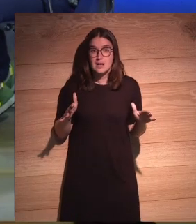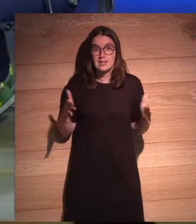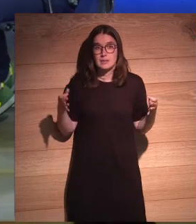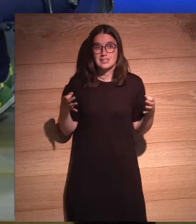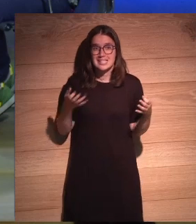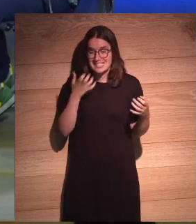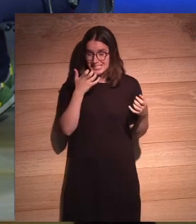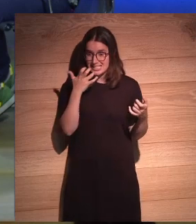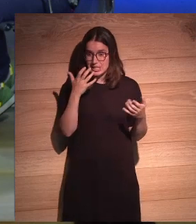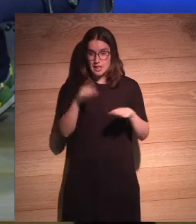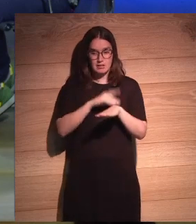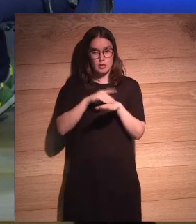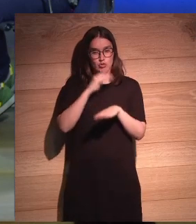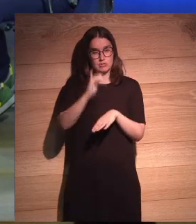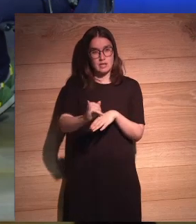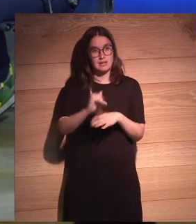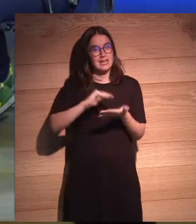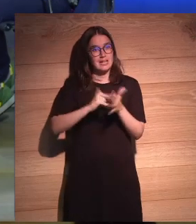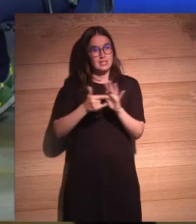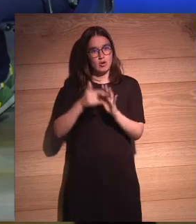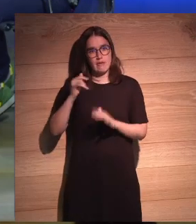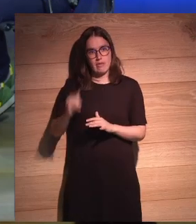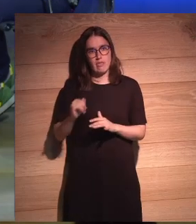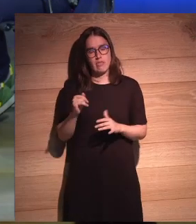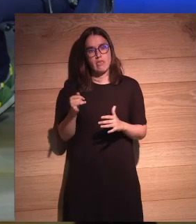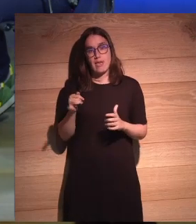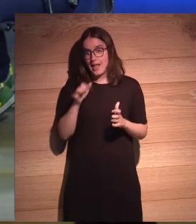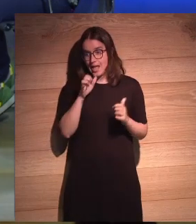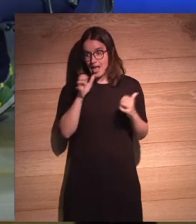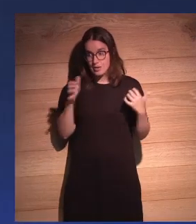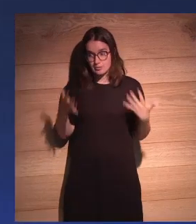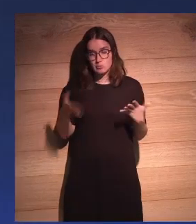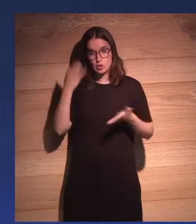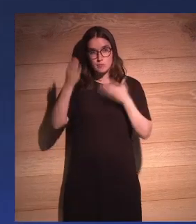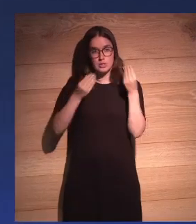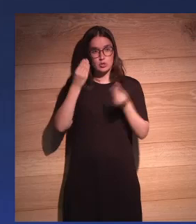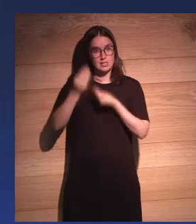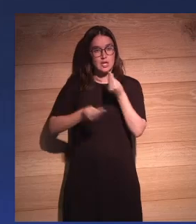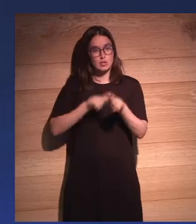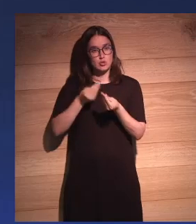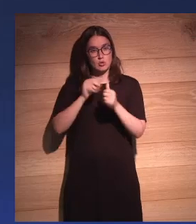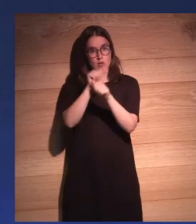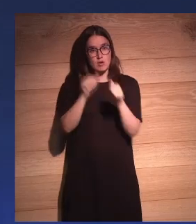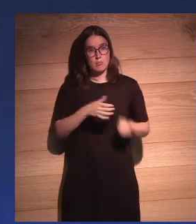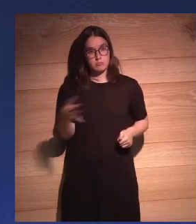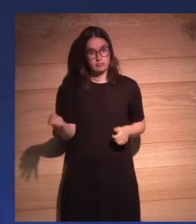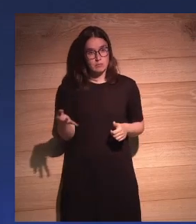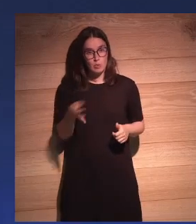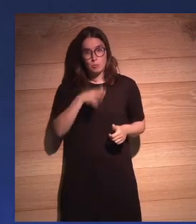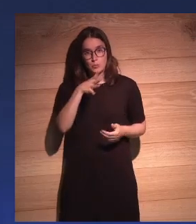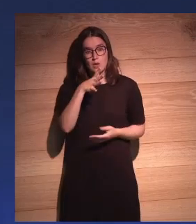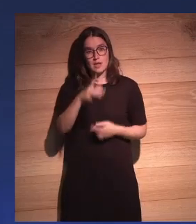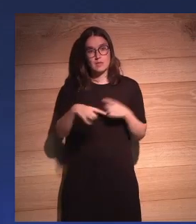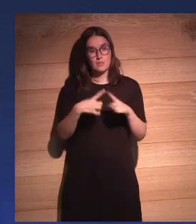es, como dices, si existen los datos, la tecnología está. En este caso yo creo que se ha hecho de una manera muy eficiente, porque además se